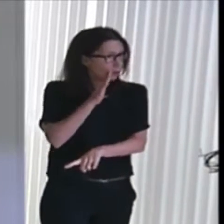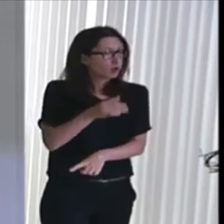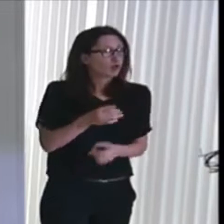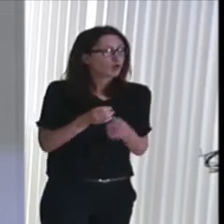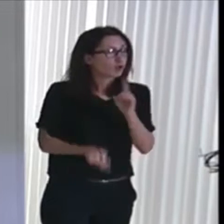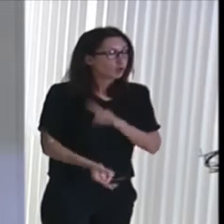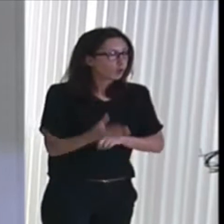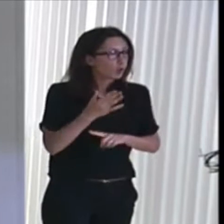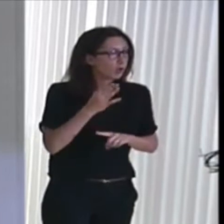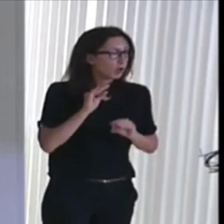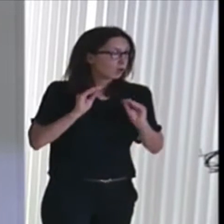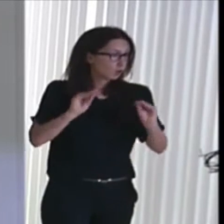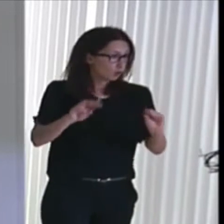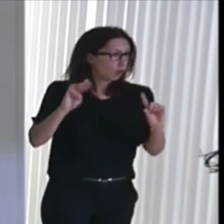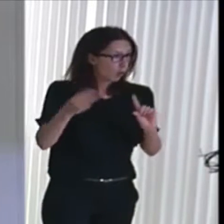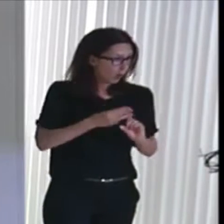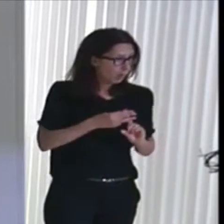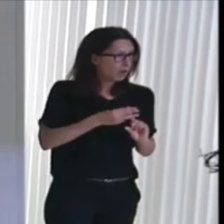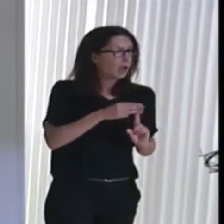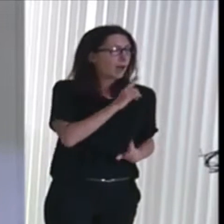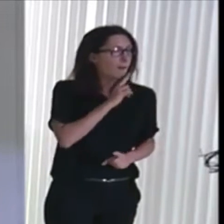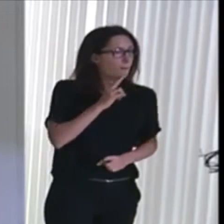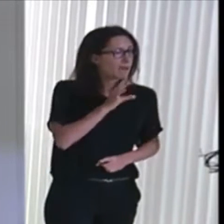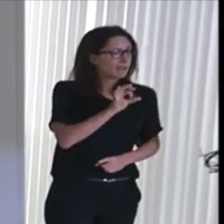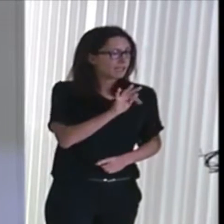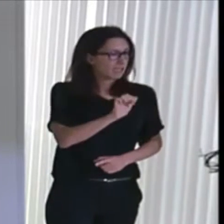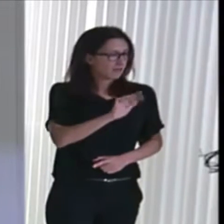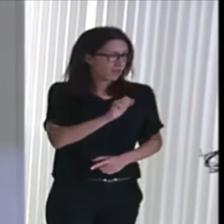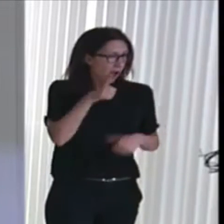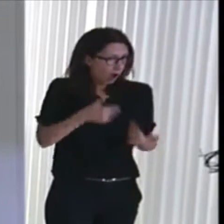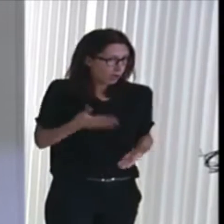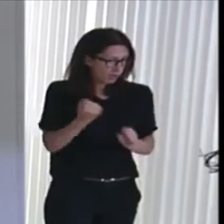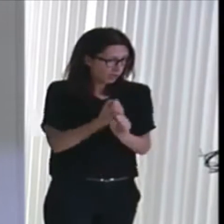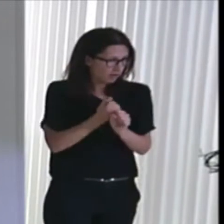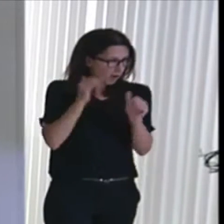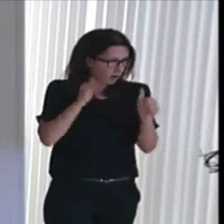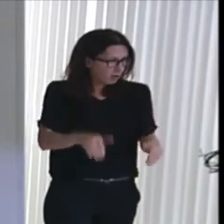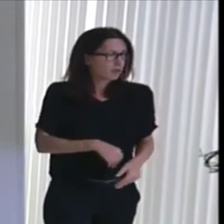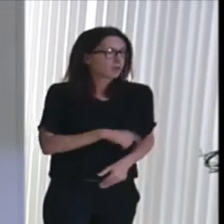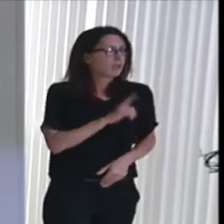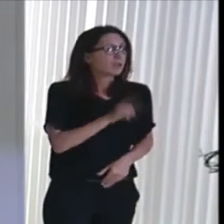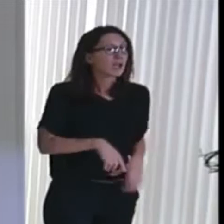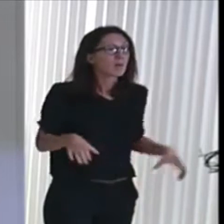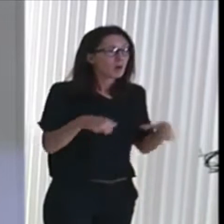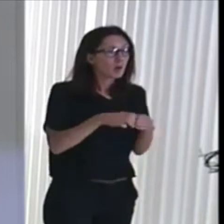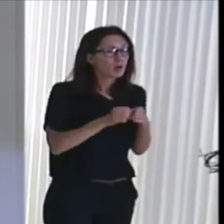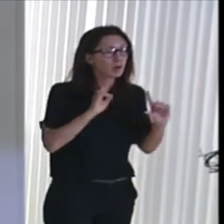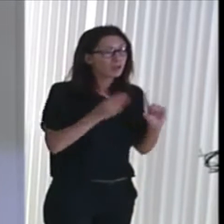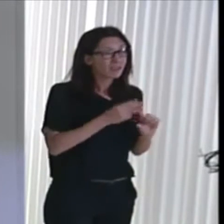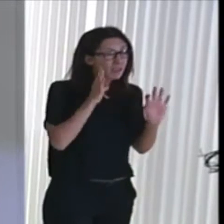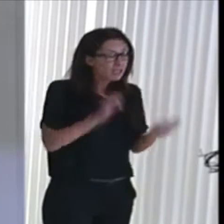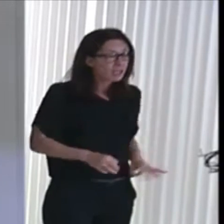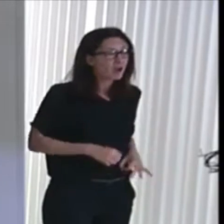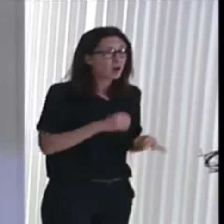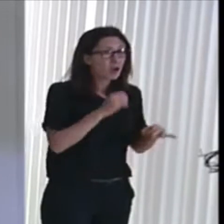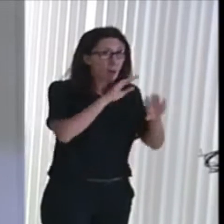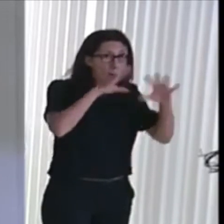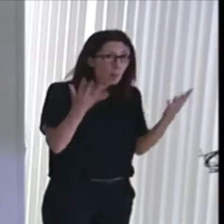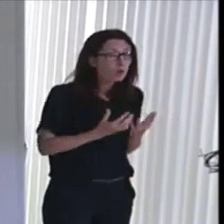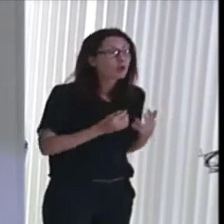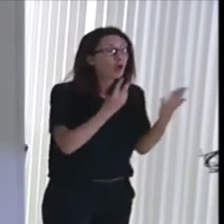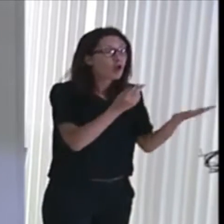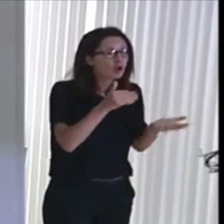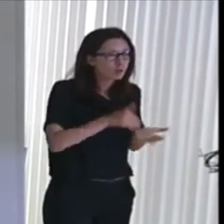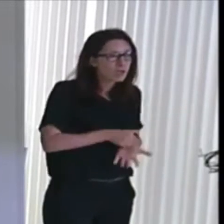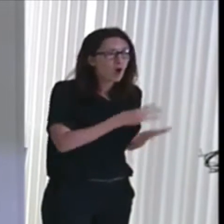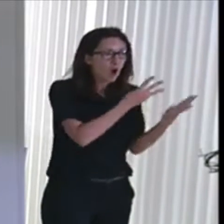que es lo que actualmente estás trabajando en ello. Bien, una comunidad de bloggers, y tienes más de 2.800 blogs en todo el mundo, con una temática